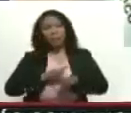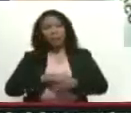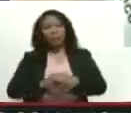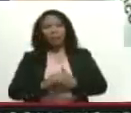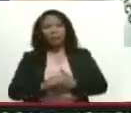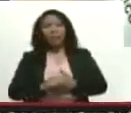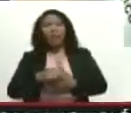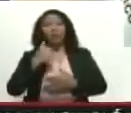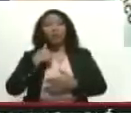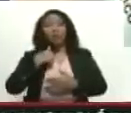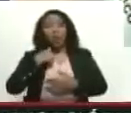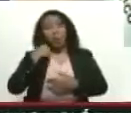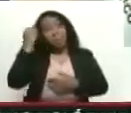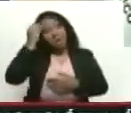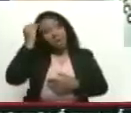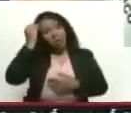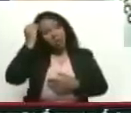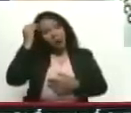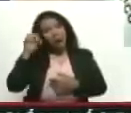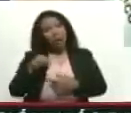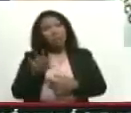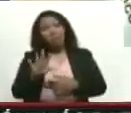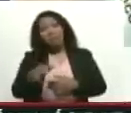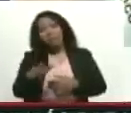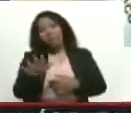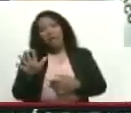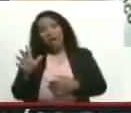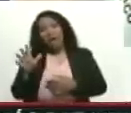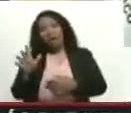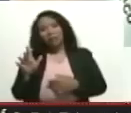Yo diría que pareciera que